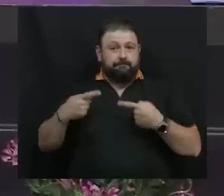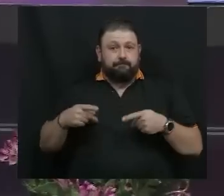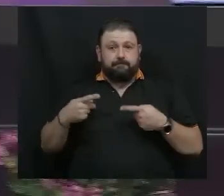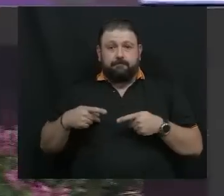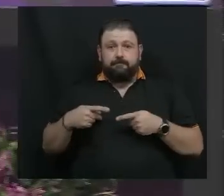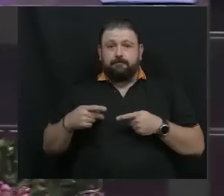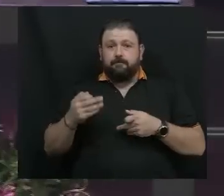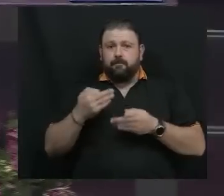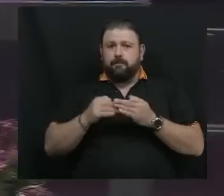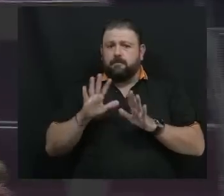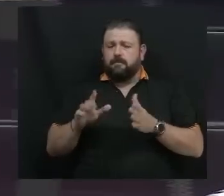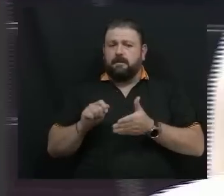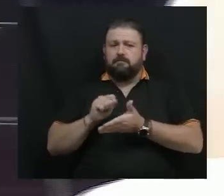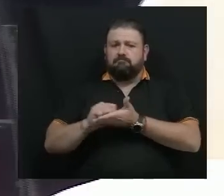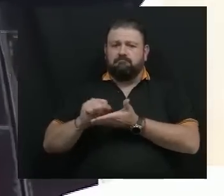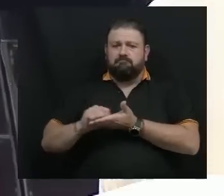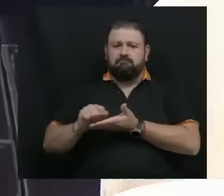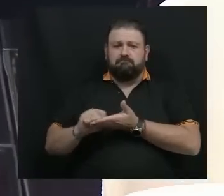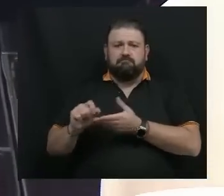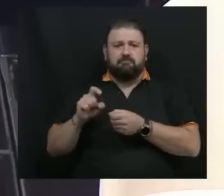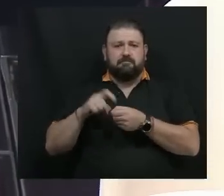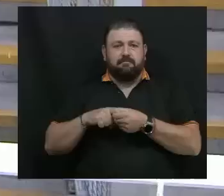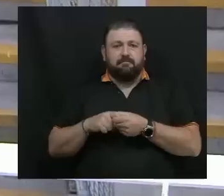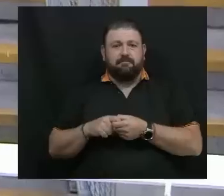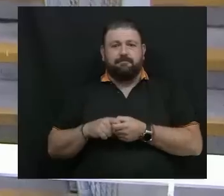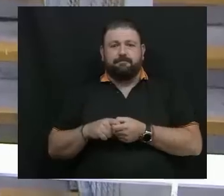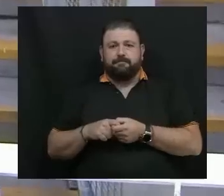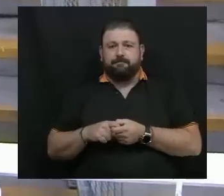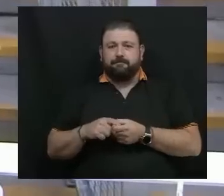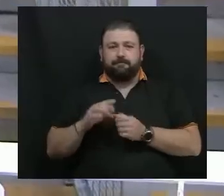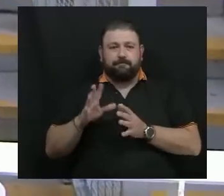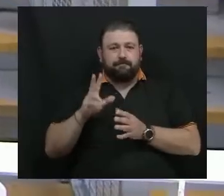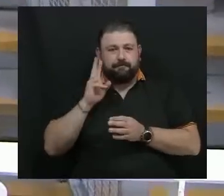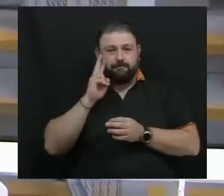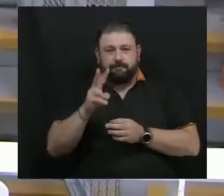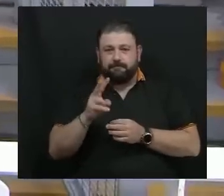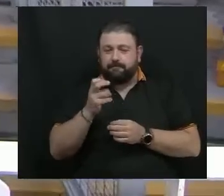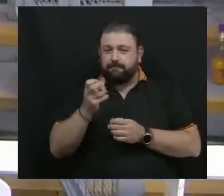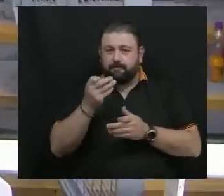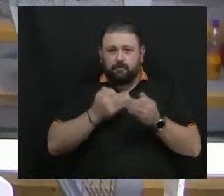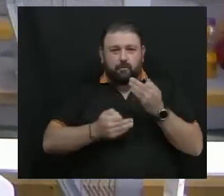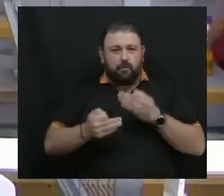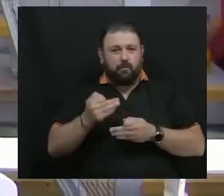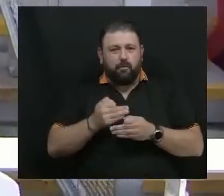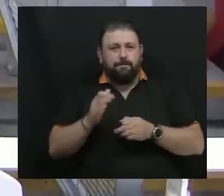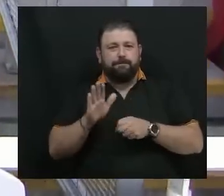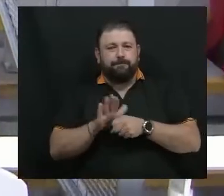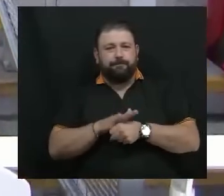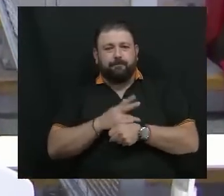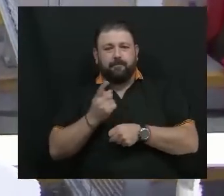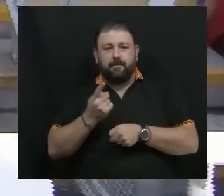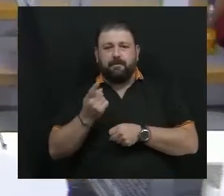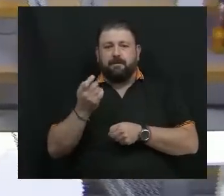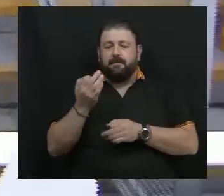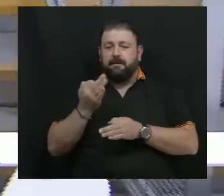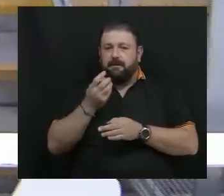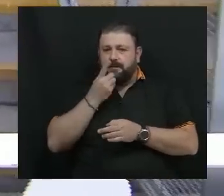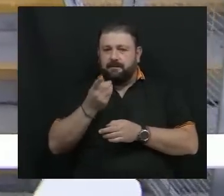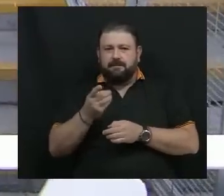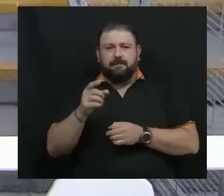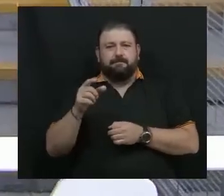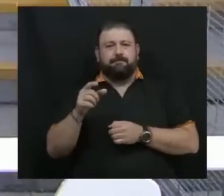y hace su inscripción, a ver, necesitan ver esto, amigos, porque es así, no te tiene que dar miedo decir,